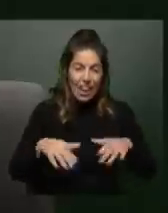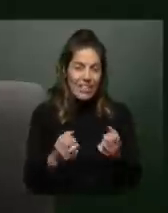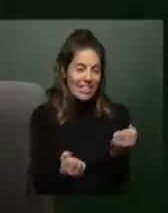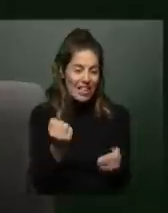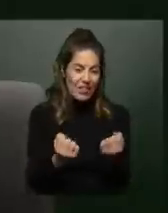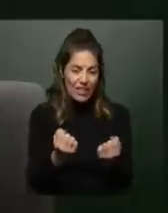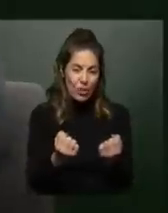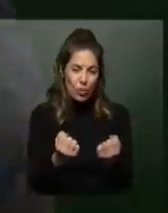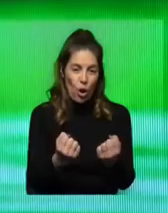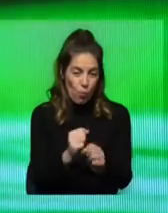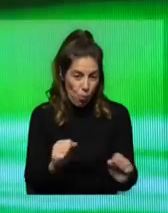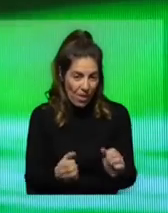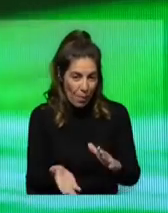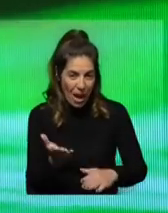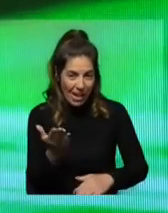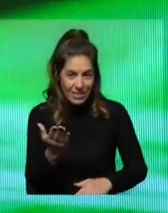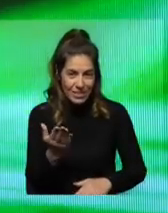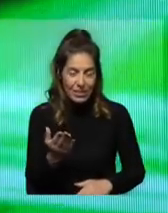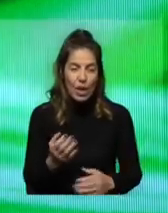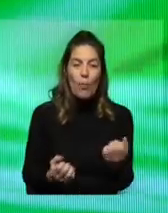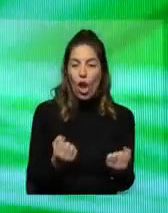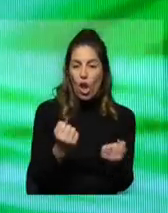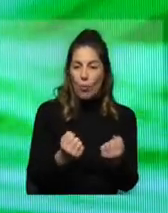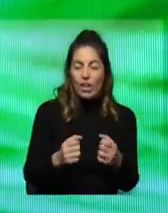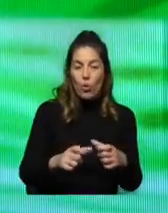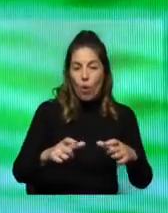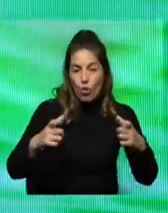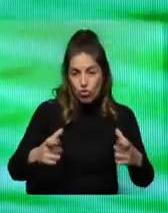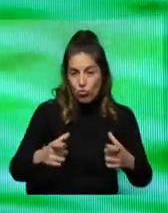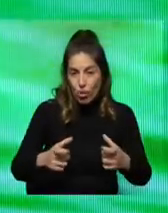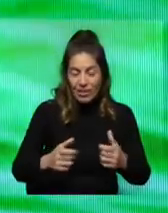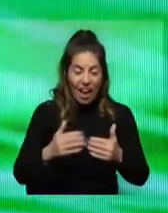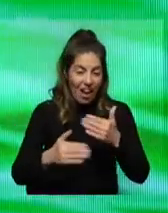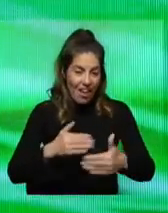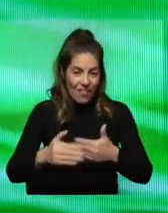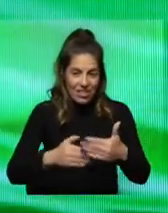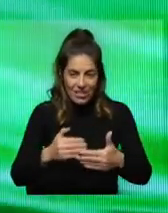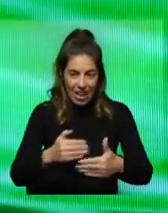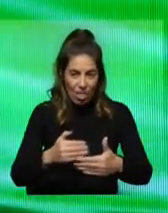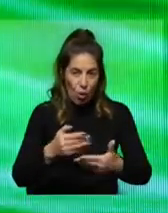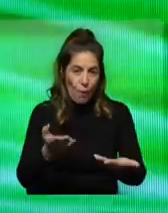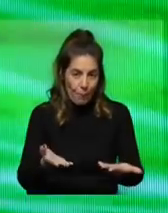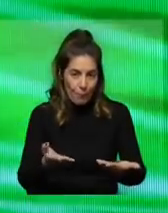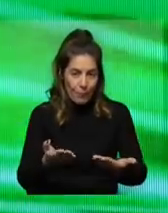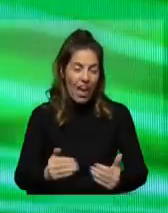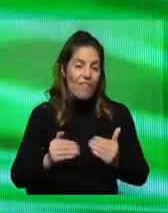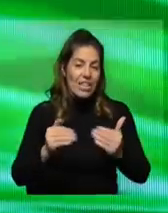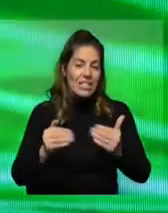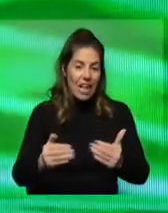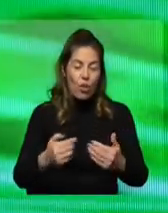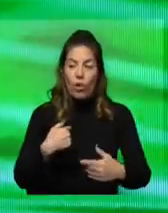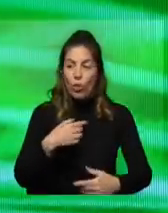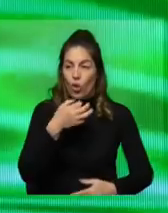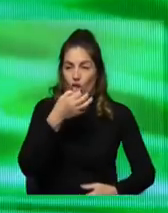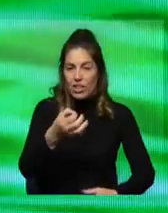pide más a ver los vehículos por suerte han avanzado han progresado y muchas veces cuando uno dice